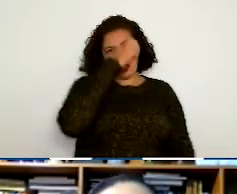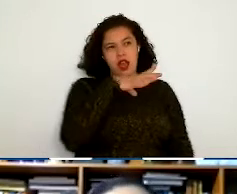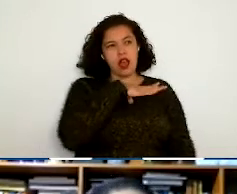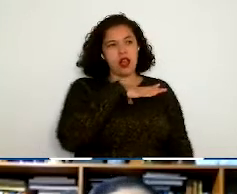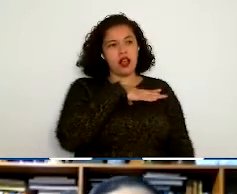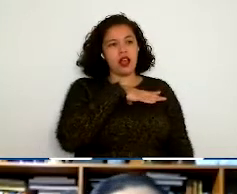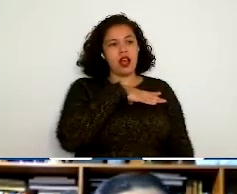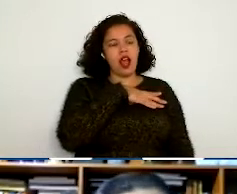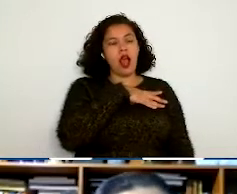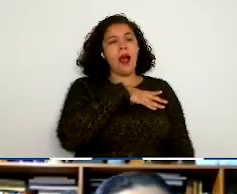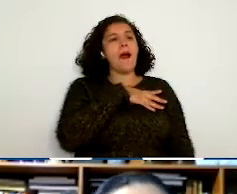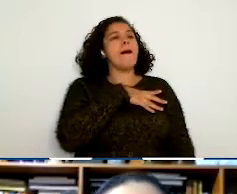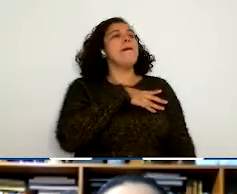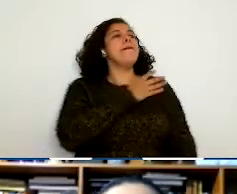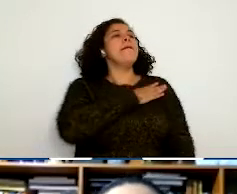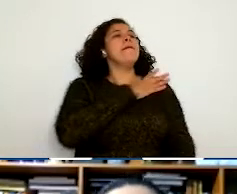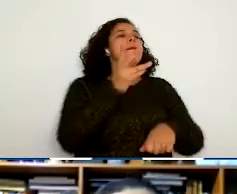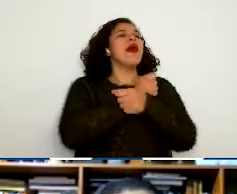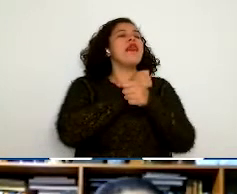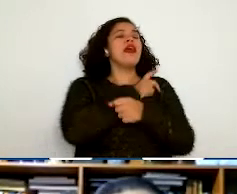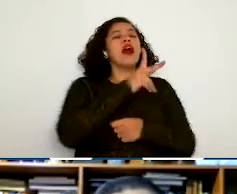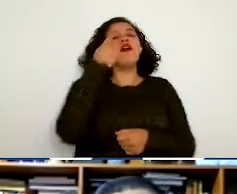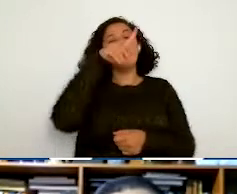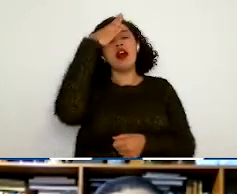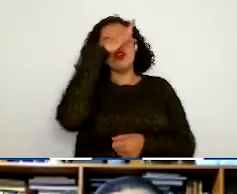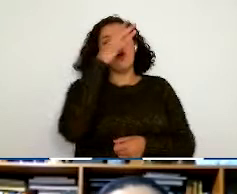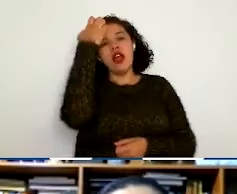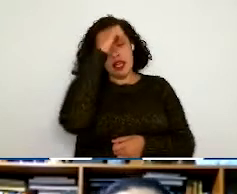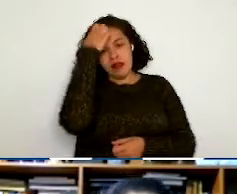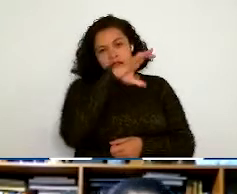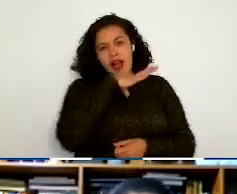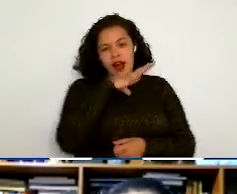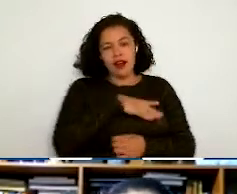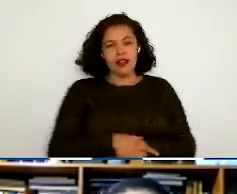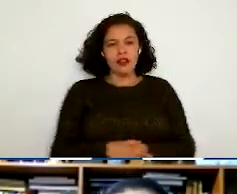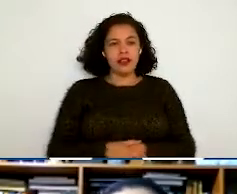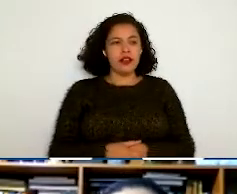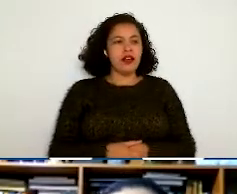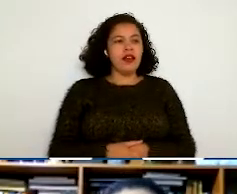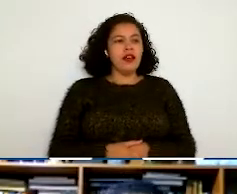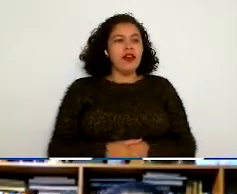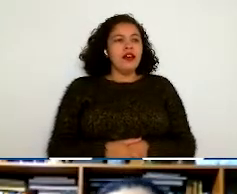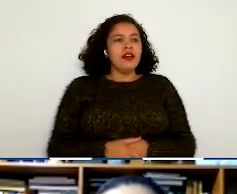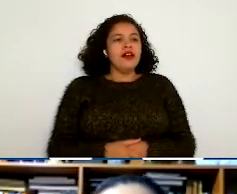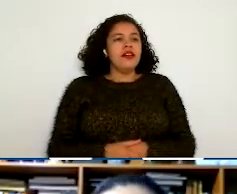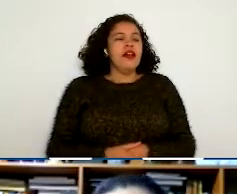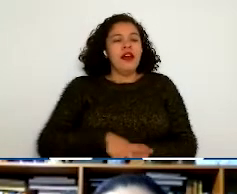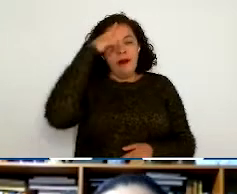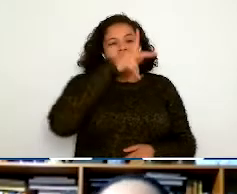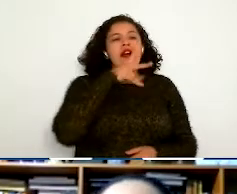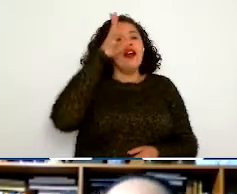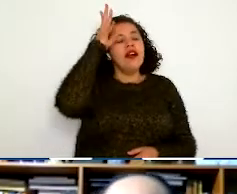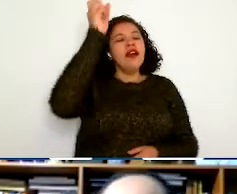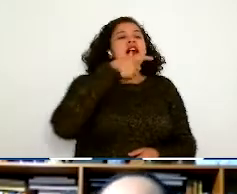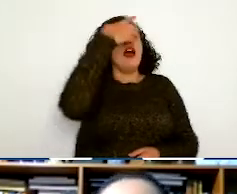buena práctica de calidad es aquella experiencia. Si se dan cuenta en esa, en ese término experiencia,